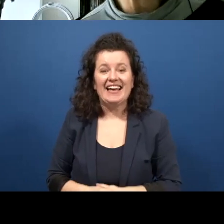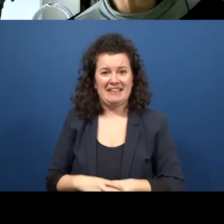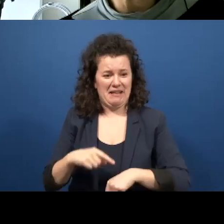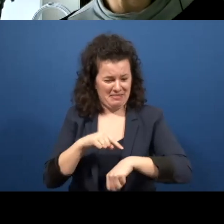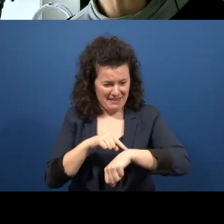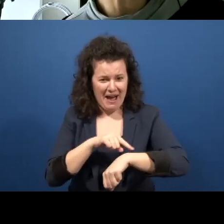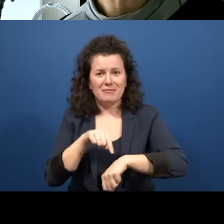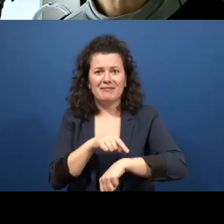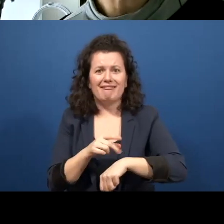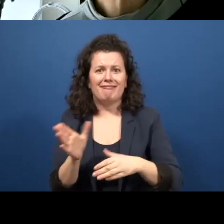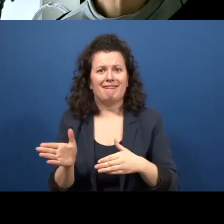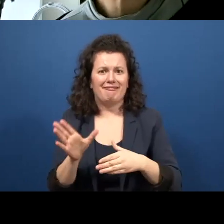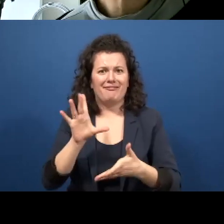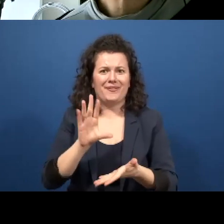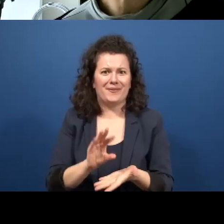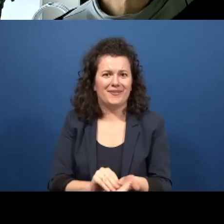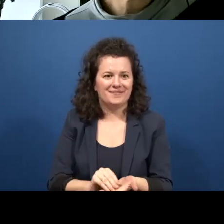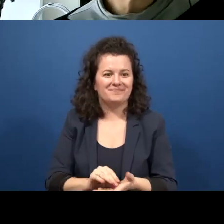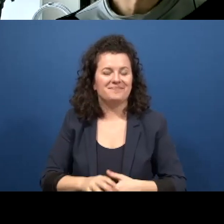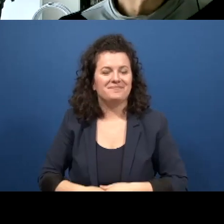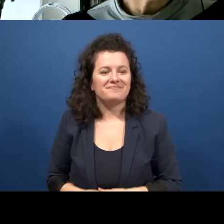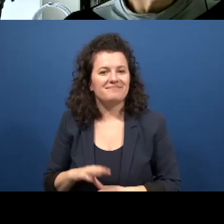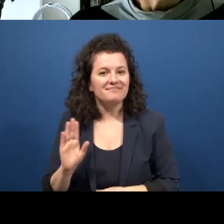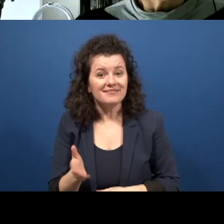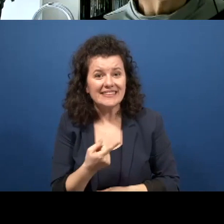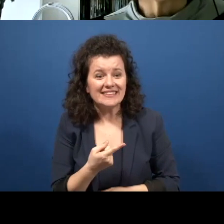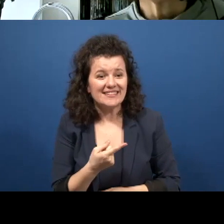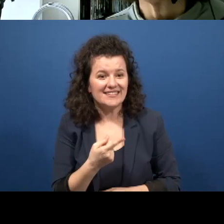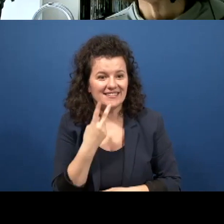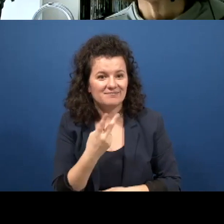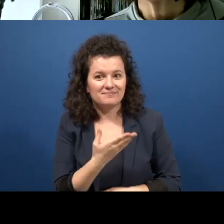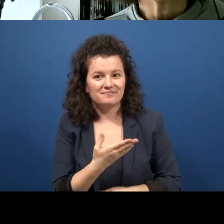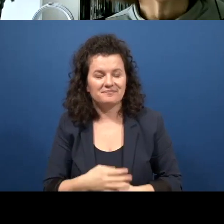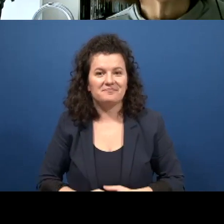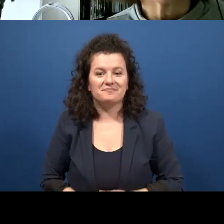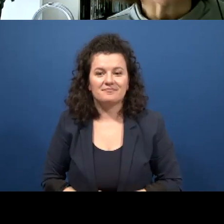bueno, creo que se me acaba ya pronto el tiempo.